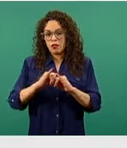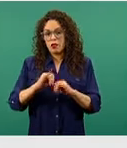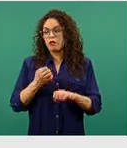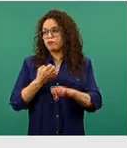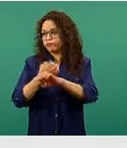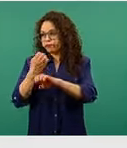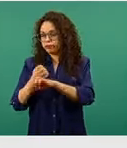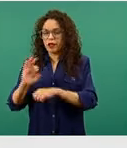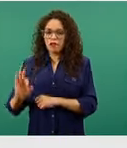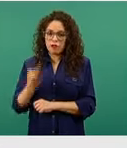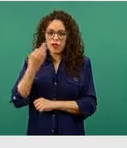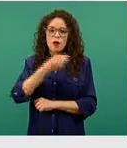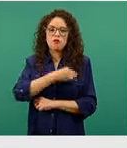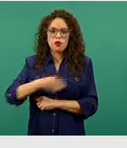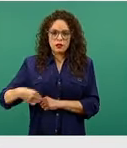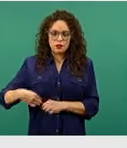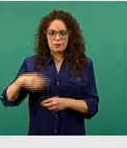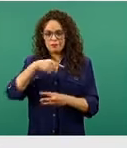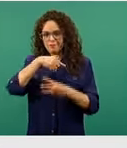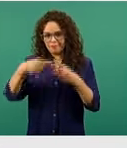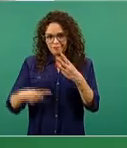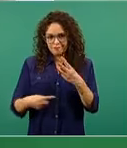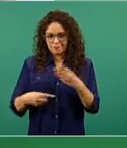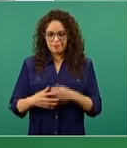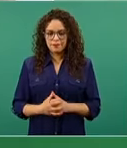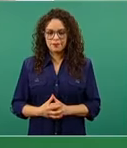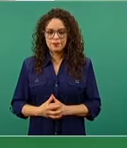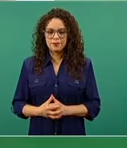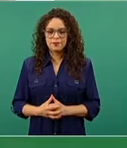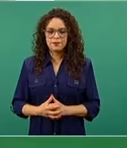estatales, federales y municipales. La siguiente, por favor.